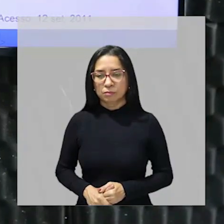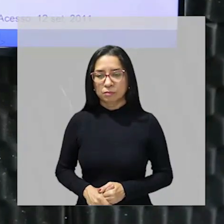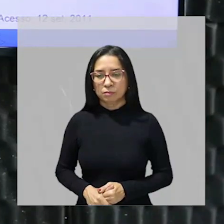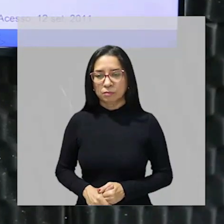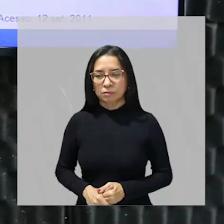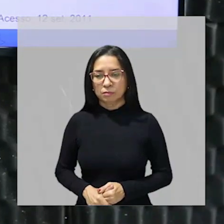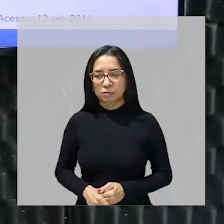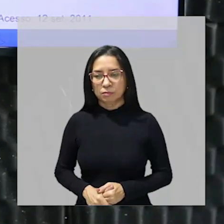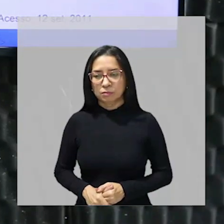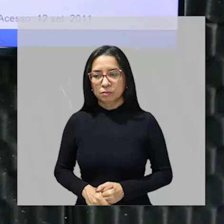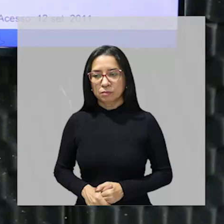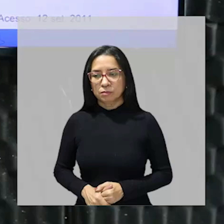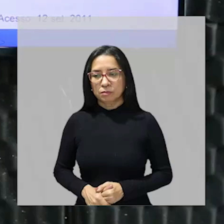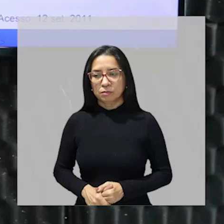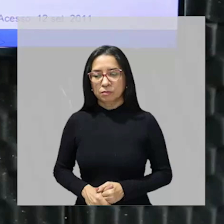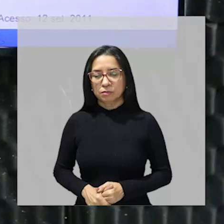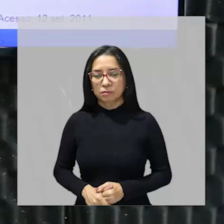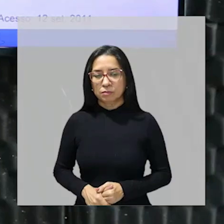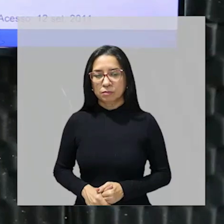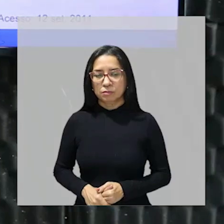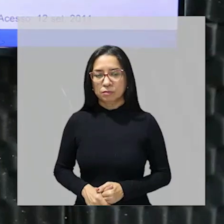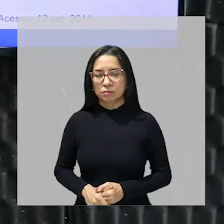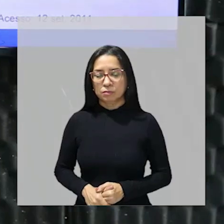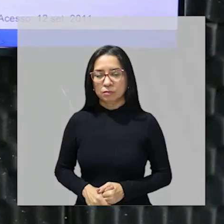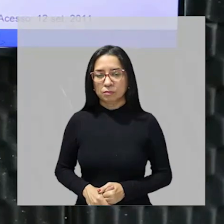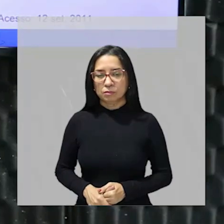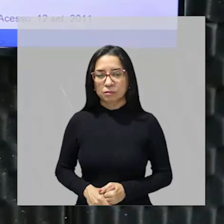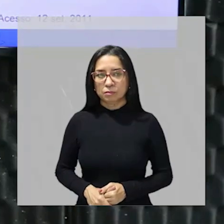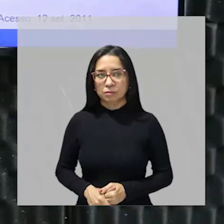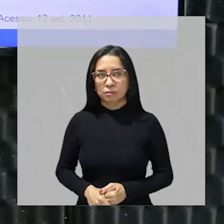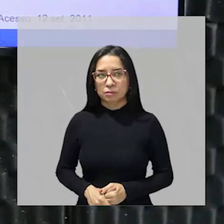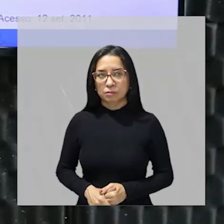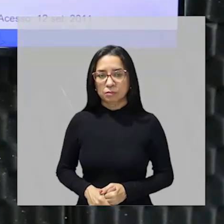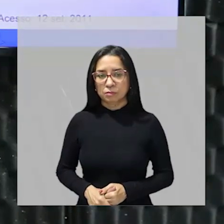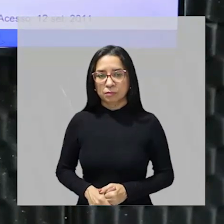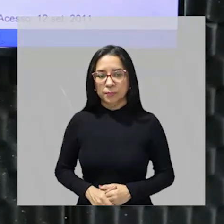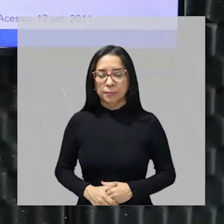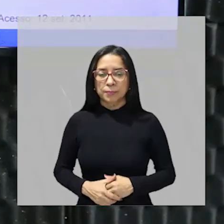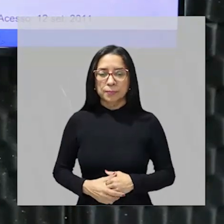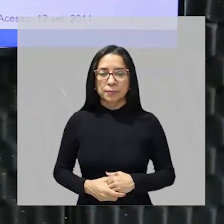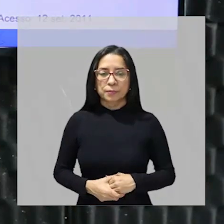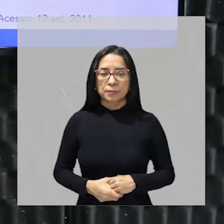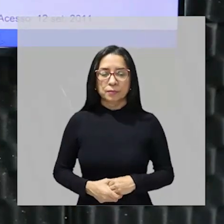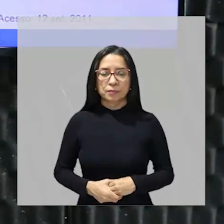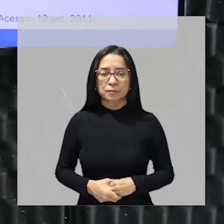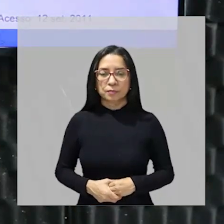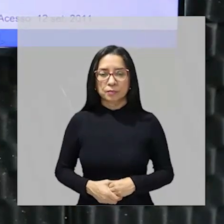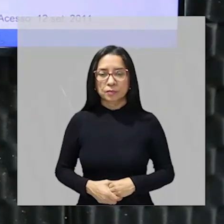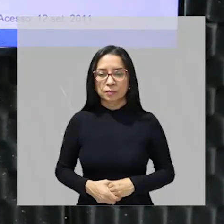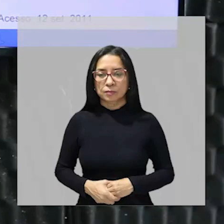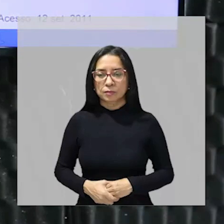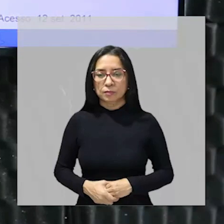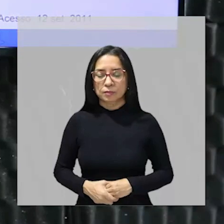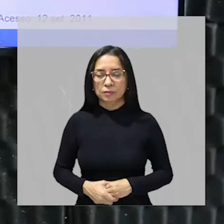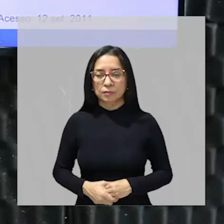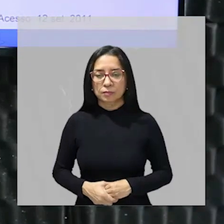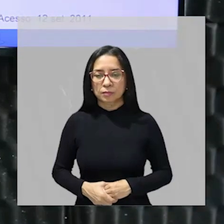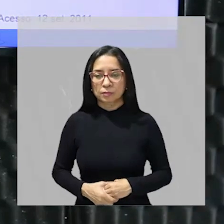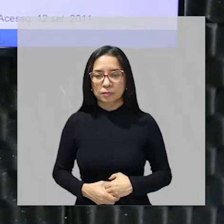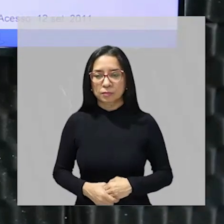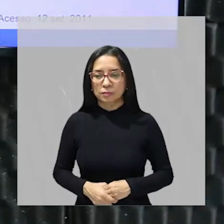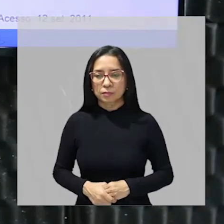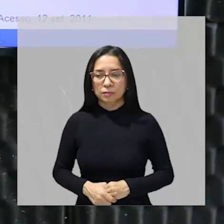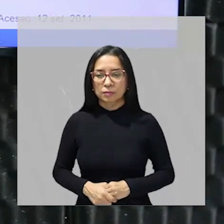es mucho más certero que la explicación de la mente racional. De hecho, estamos entrenados